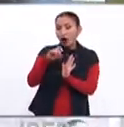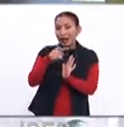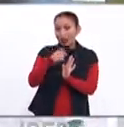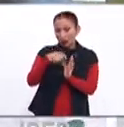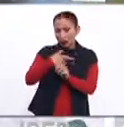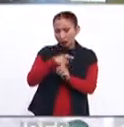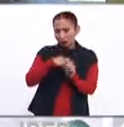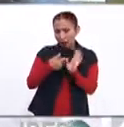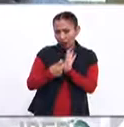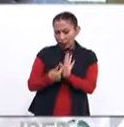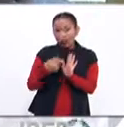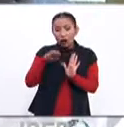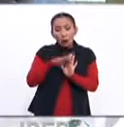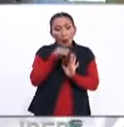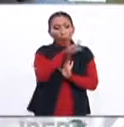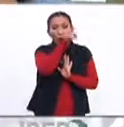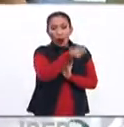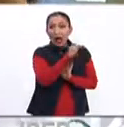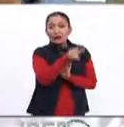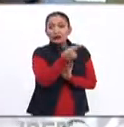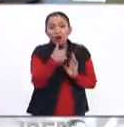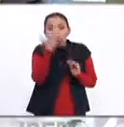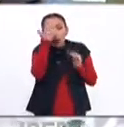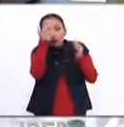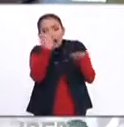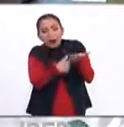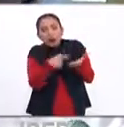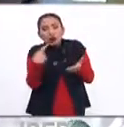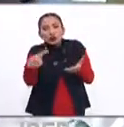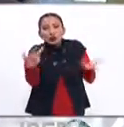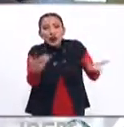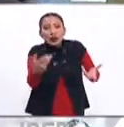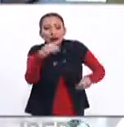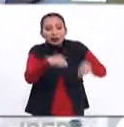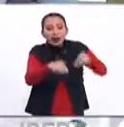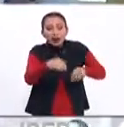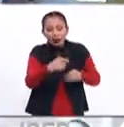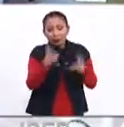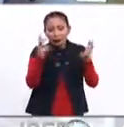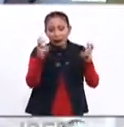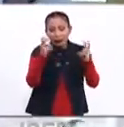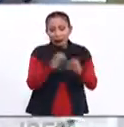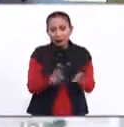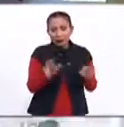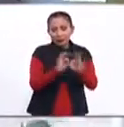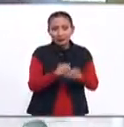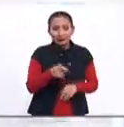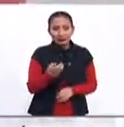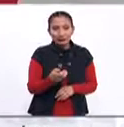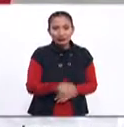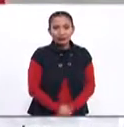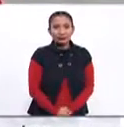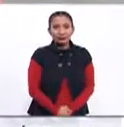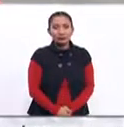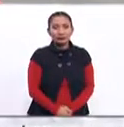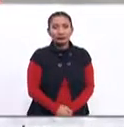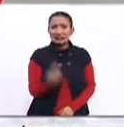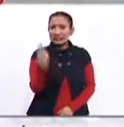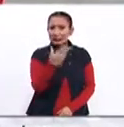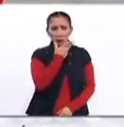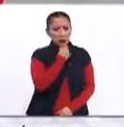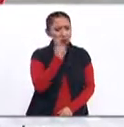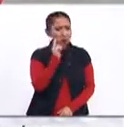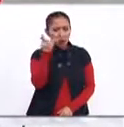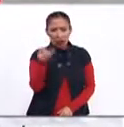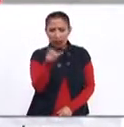Nacional, no por el colegio, sino por el conocimiento que sus miembros generan, me parece que es un asunto central en este sentido. Necesitamos hombres